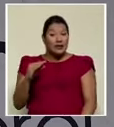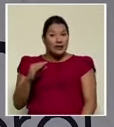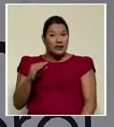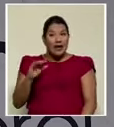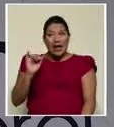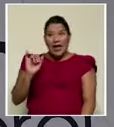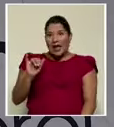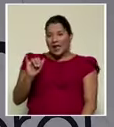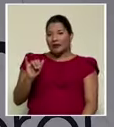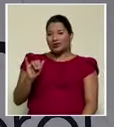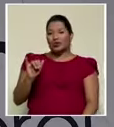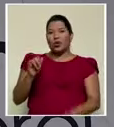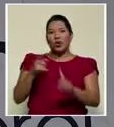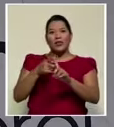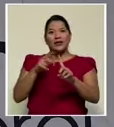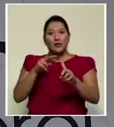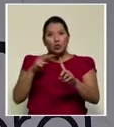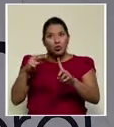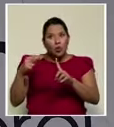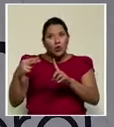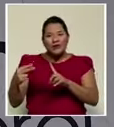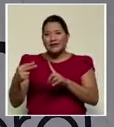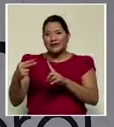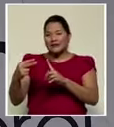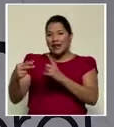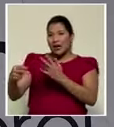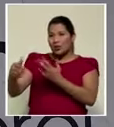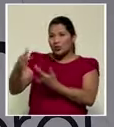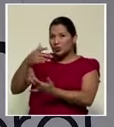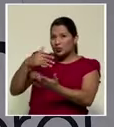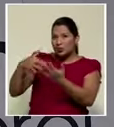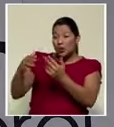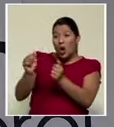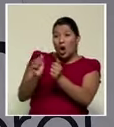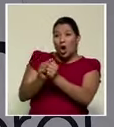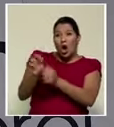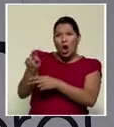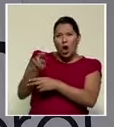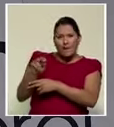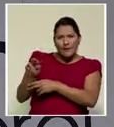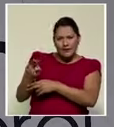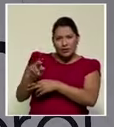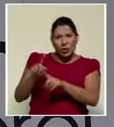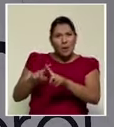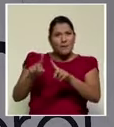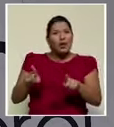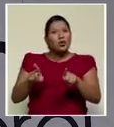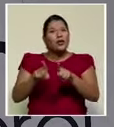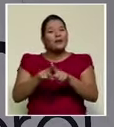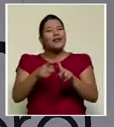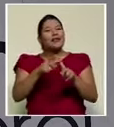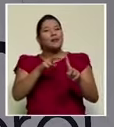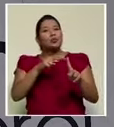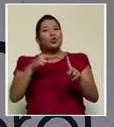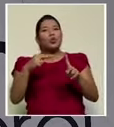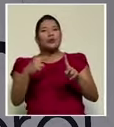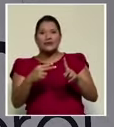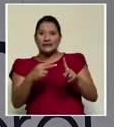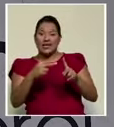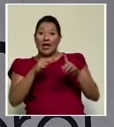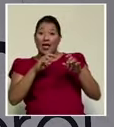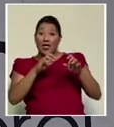no solamente en el plano, digamos, de la interacción con sus colegas, sino también en el plano académico, en donde es una figura